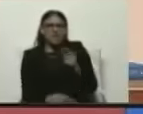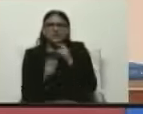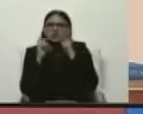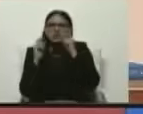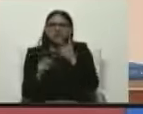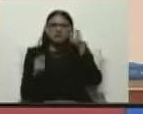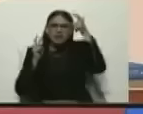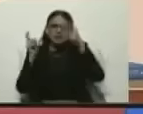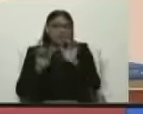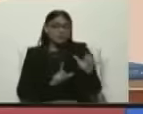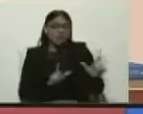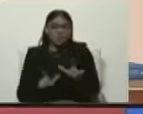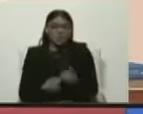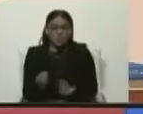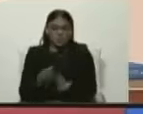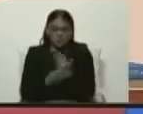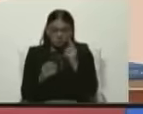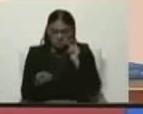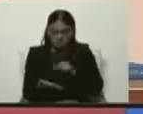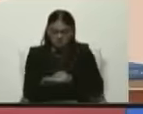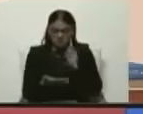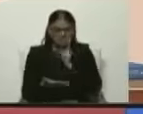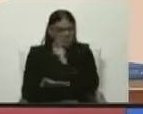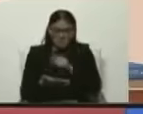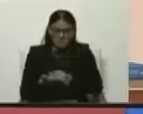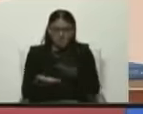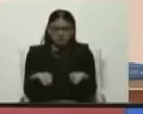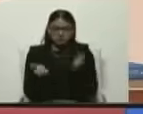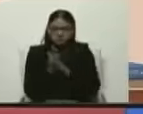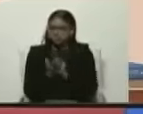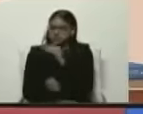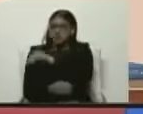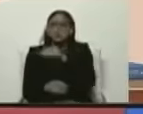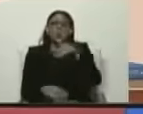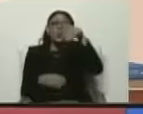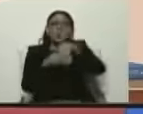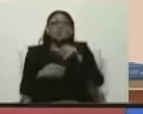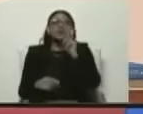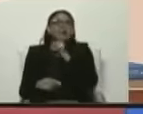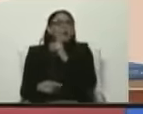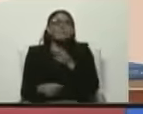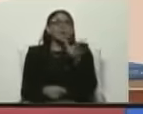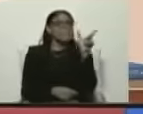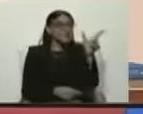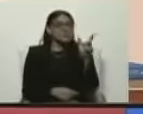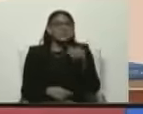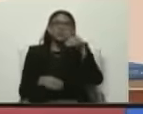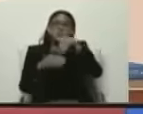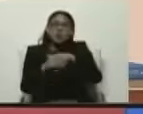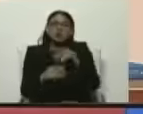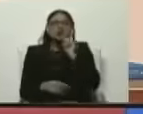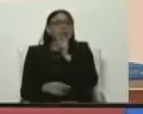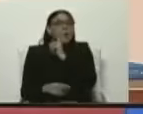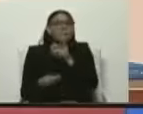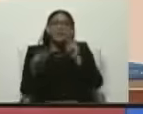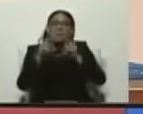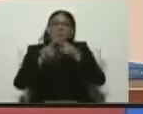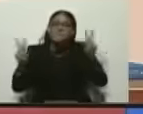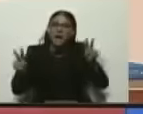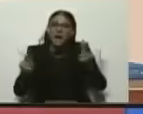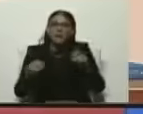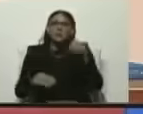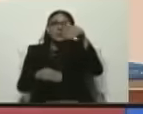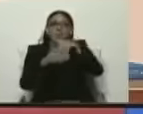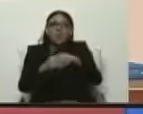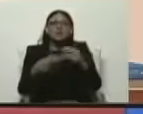listo. Votó PSU, votó Maduro, votó por la paz, votó por la estabilidad de nuestro país, votó